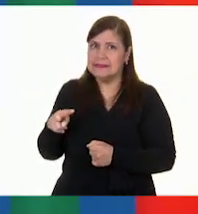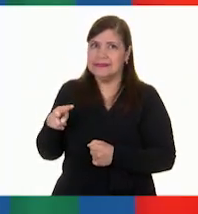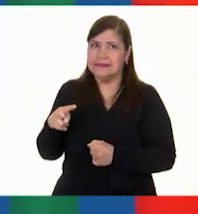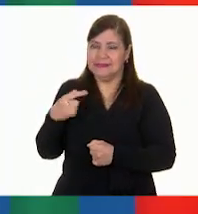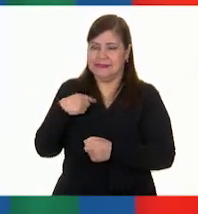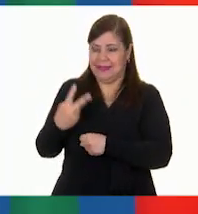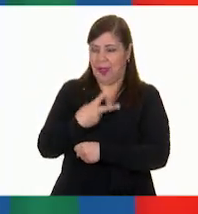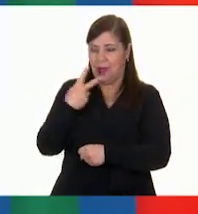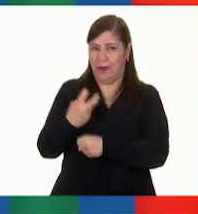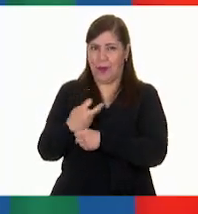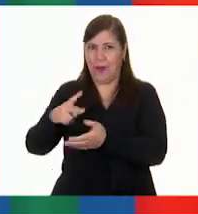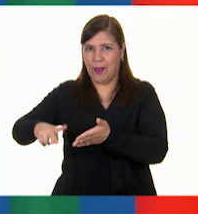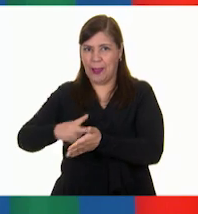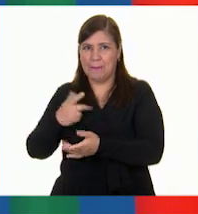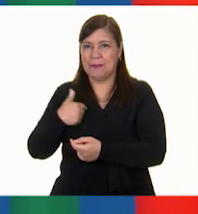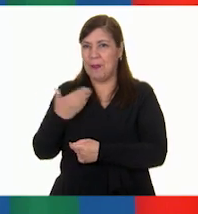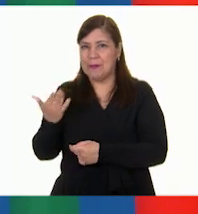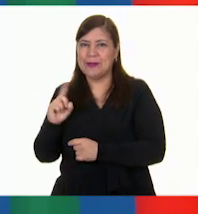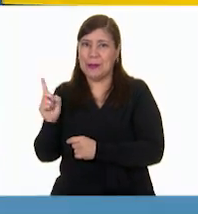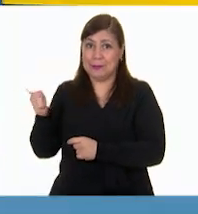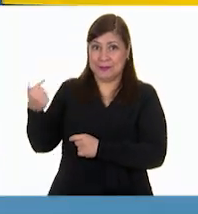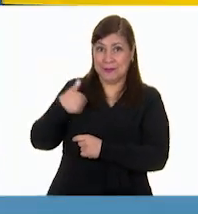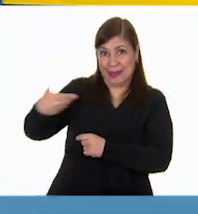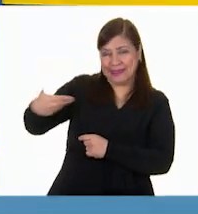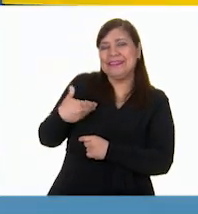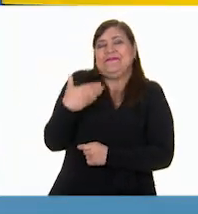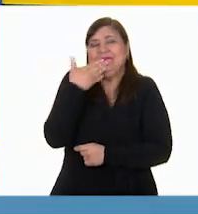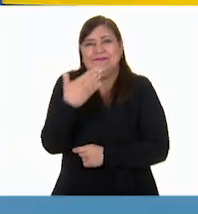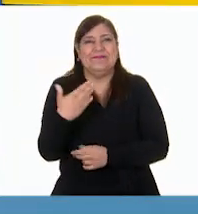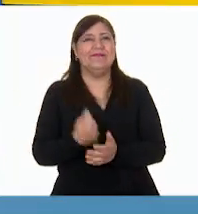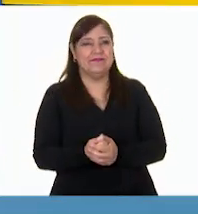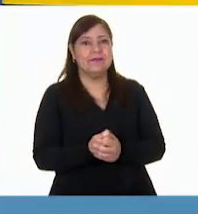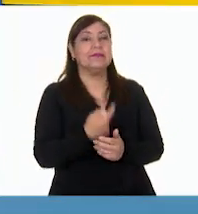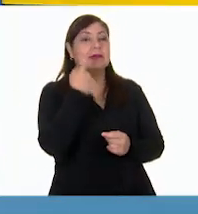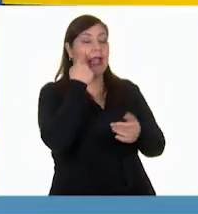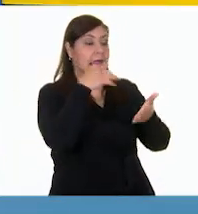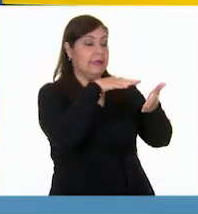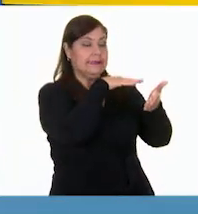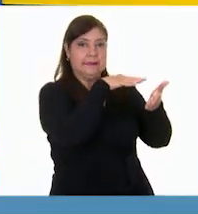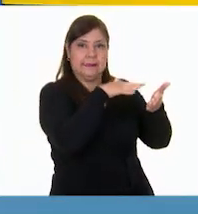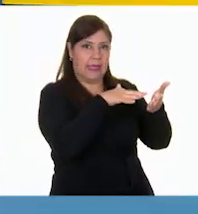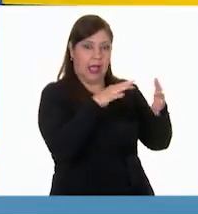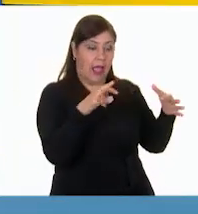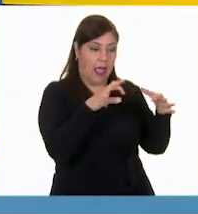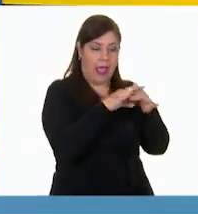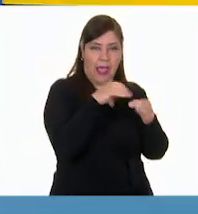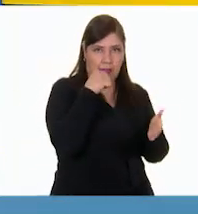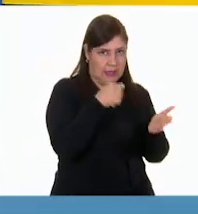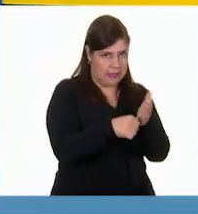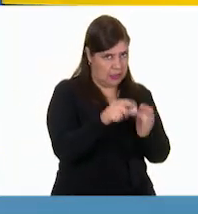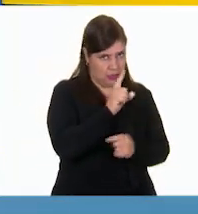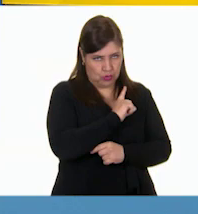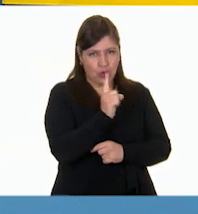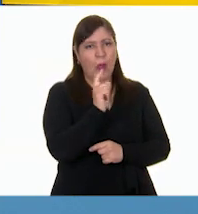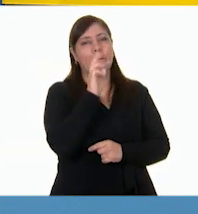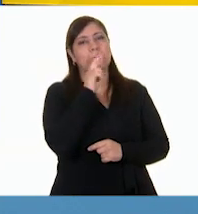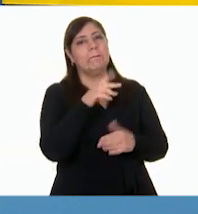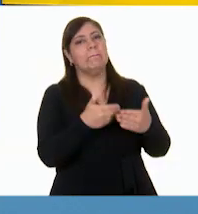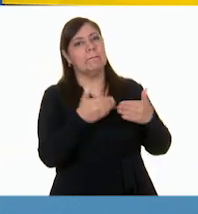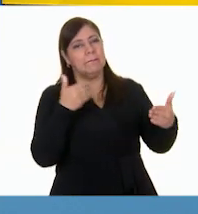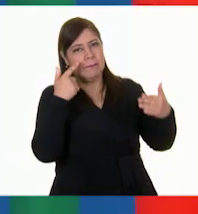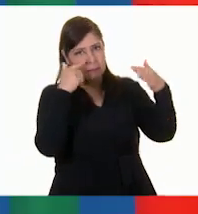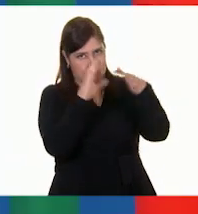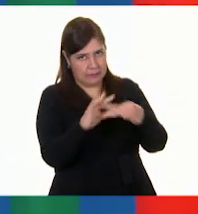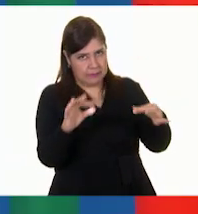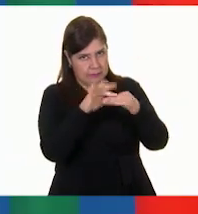es la segunda vez que lo hacemos sin que te lo pida. Ay. El texto no tiene que ver con la carta, por eso prefiero que lo hagamos antes de entrar en